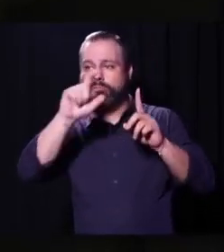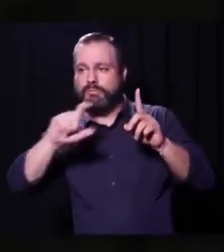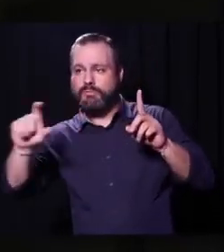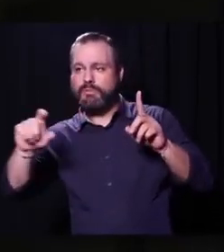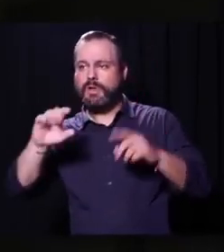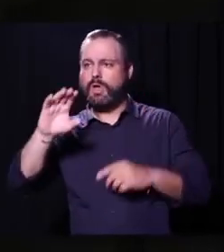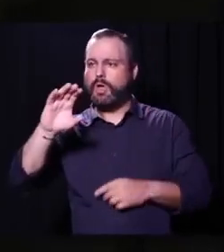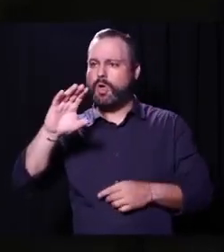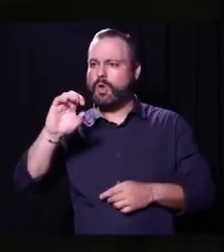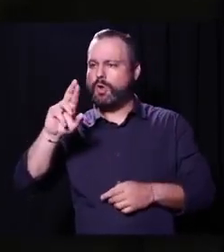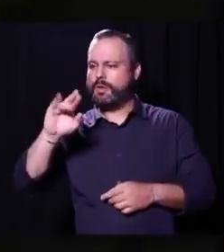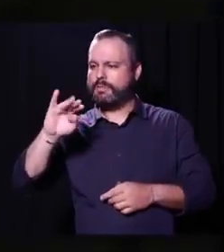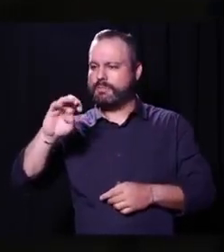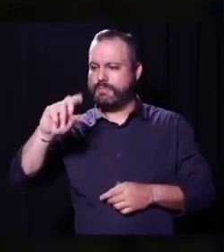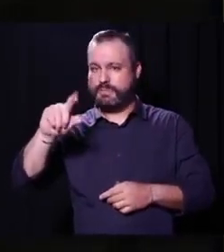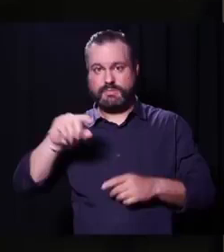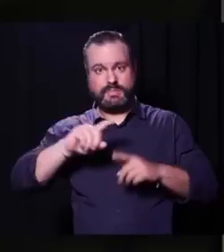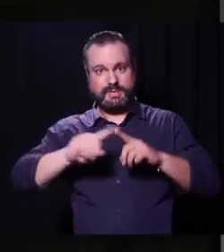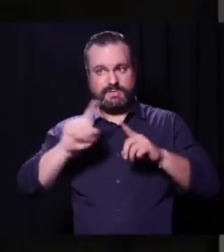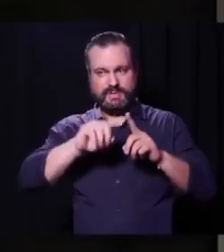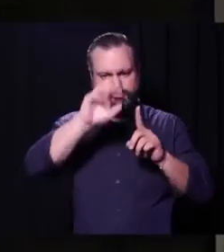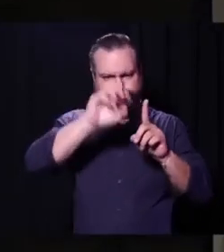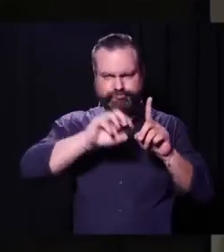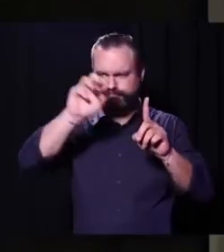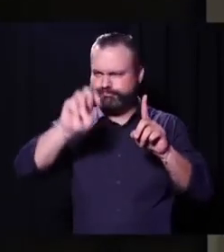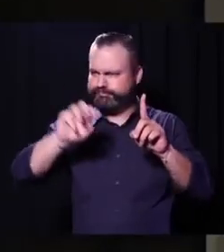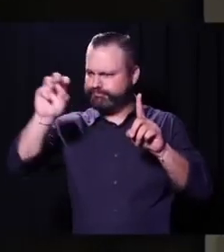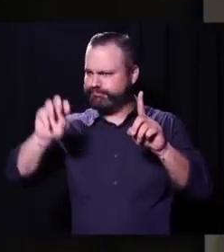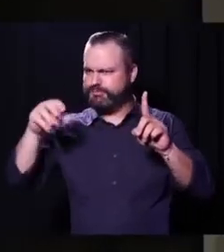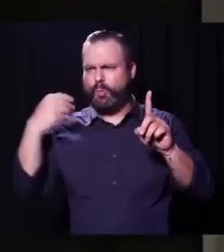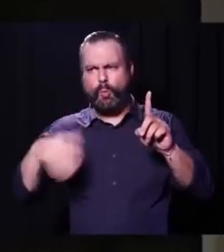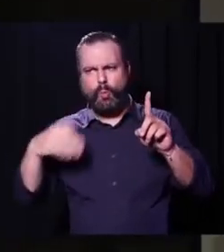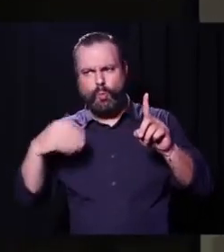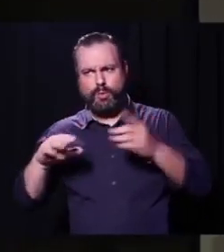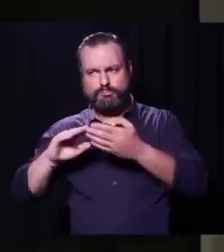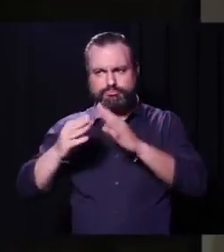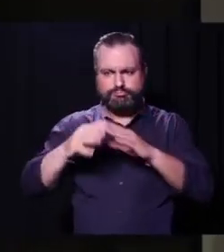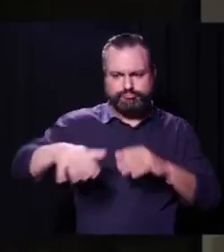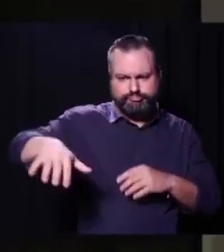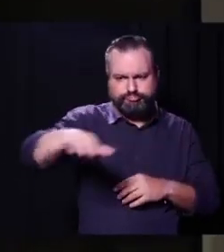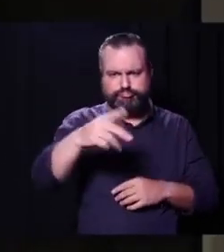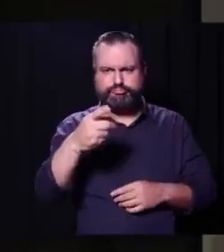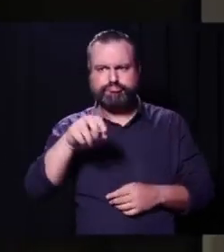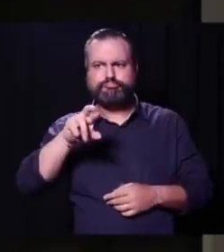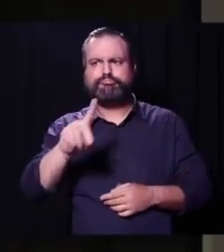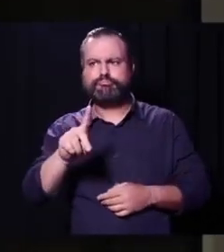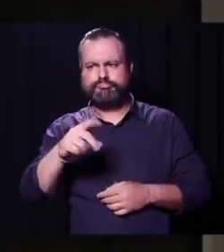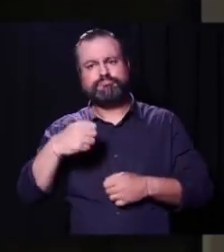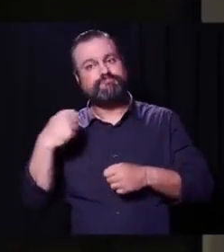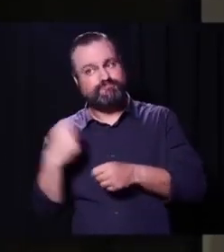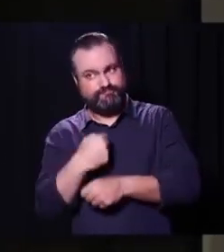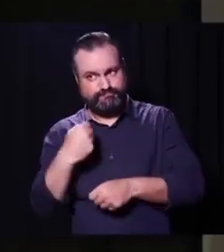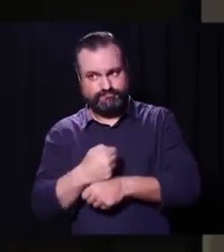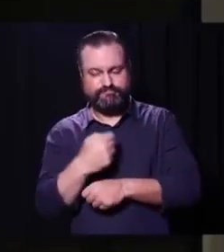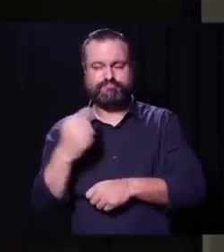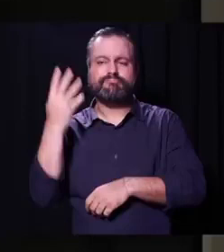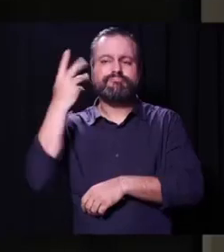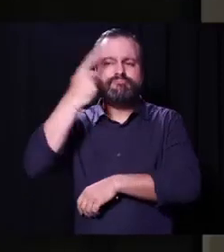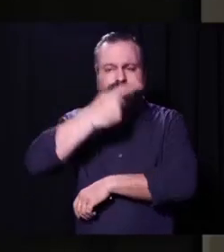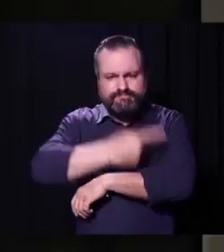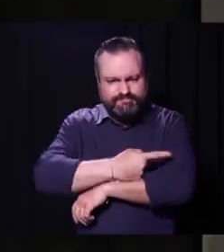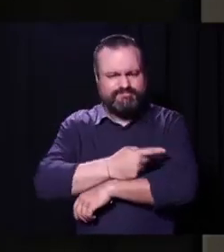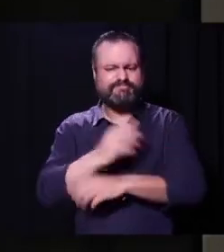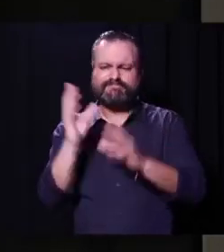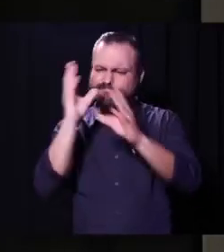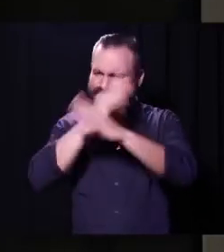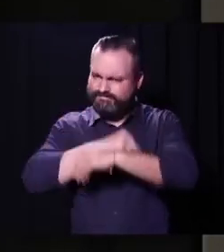nacional, todos miembros del PRD y todos voluntarios que están trabajando día y noche. Y cuando digo día y noche,